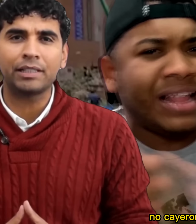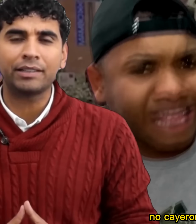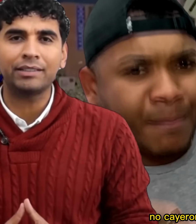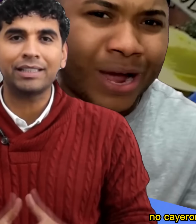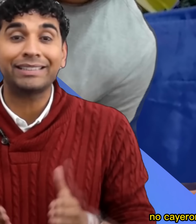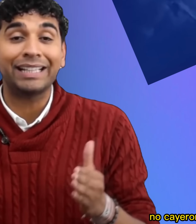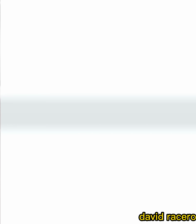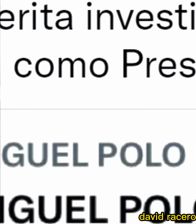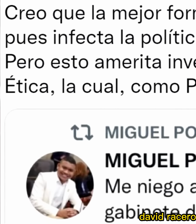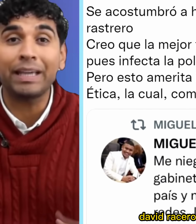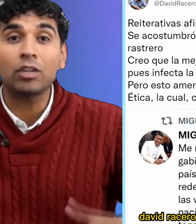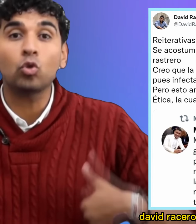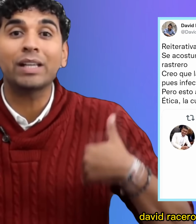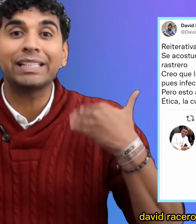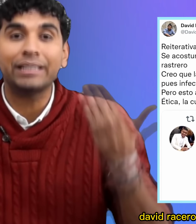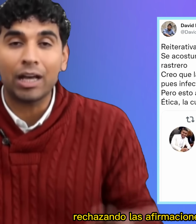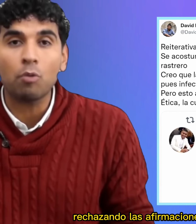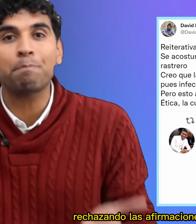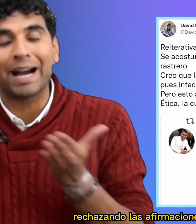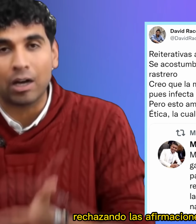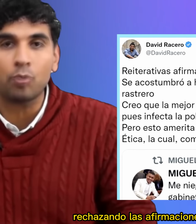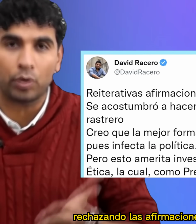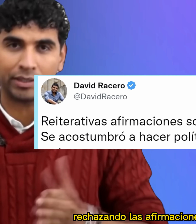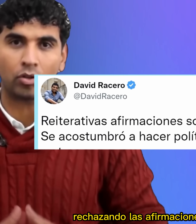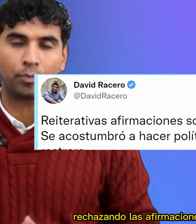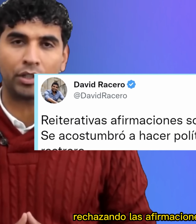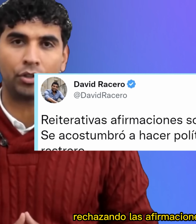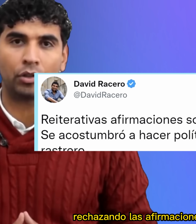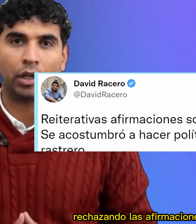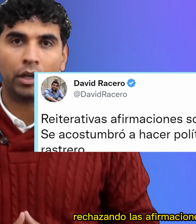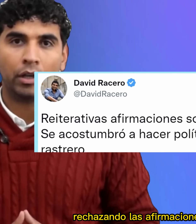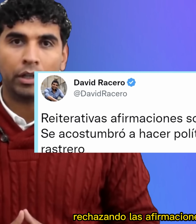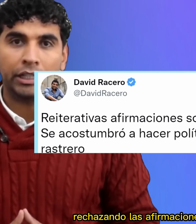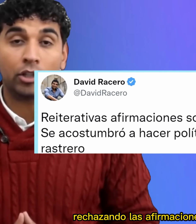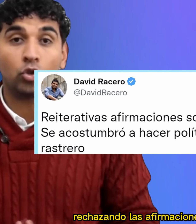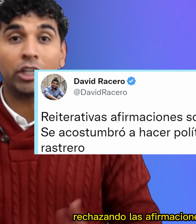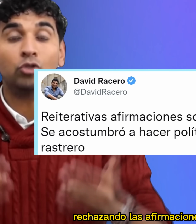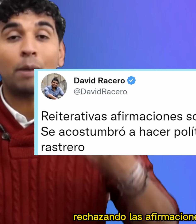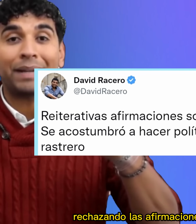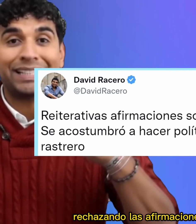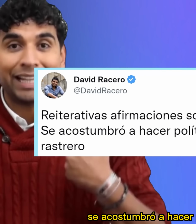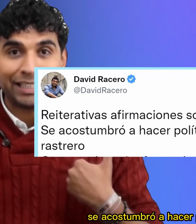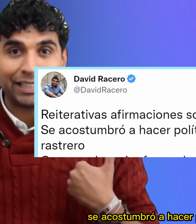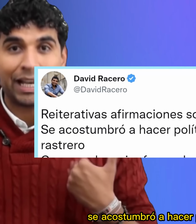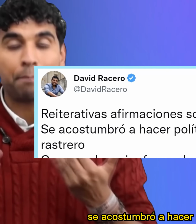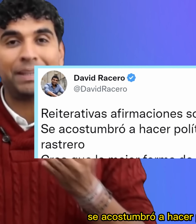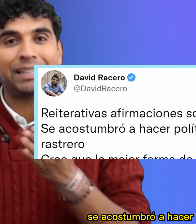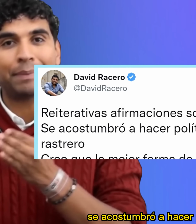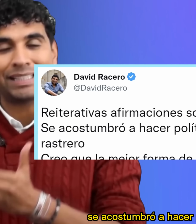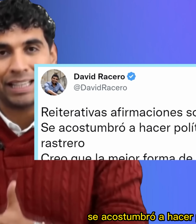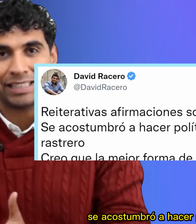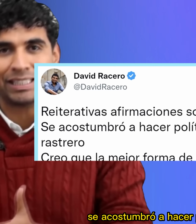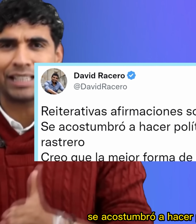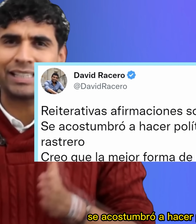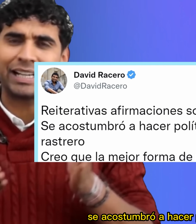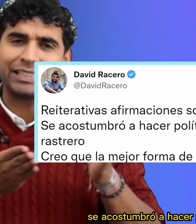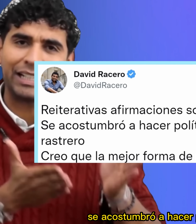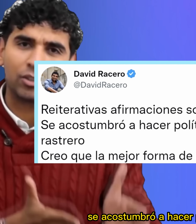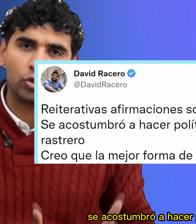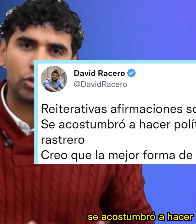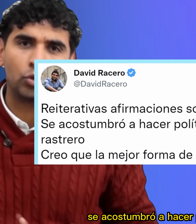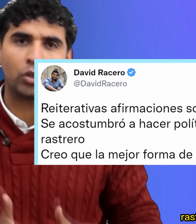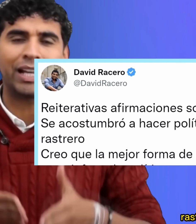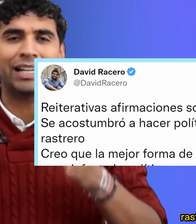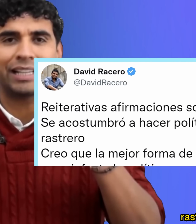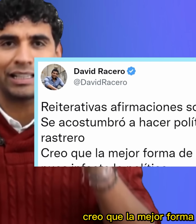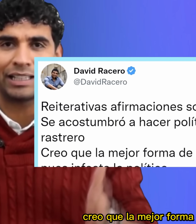no cayeron nada bien. David Racero se pronunció rechazando las afirmaciones soeces de este personaje. Se acostumbró a hacer política a partir